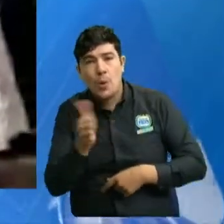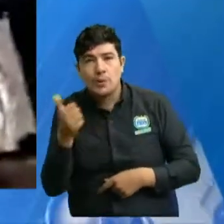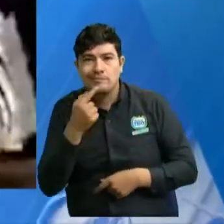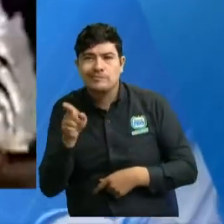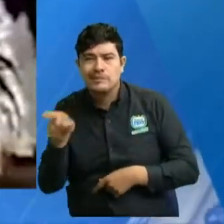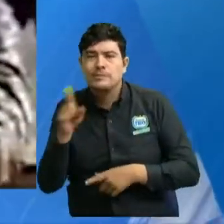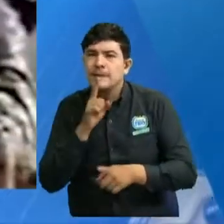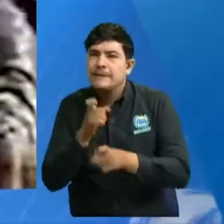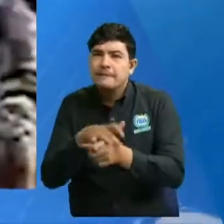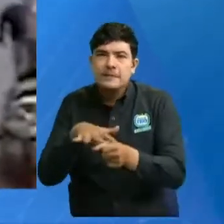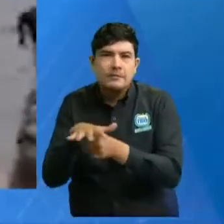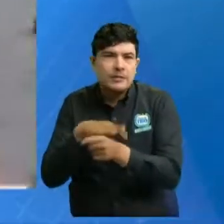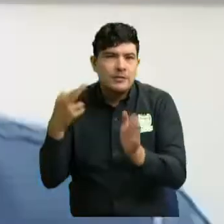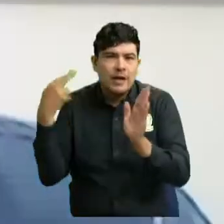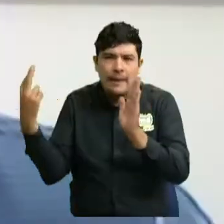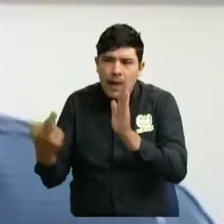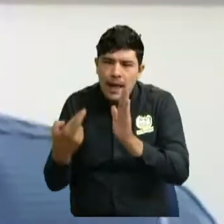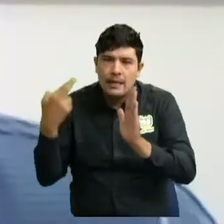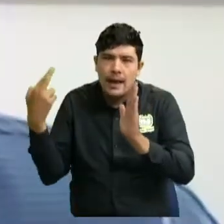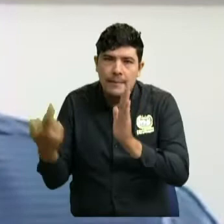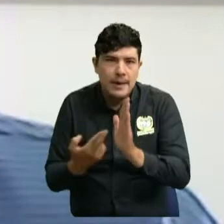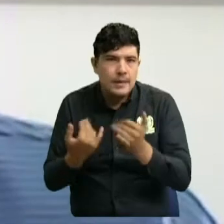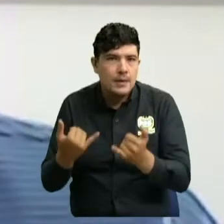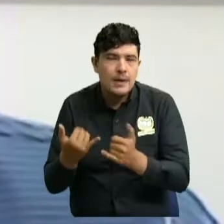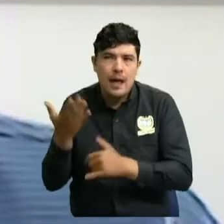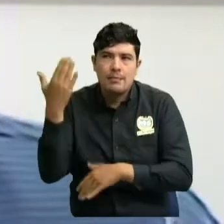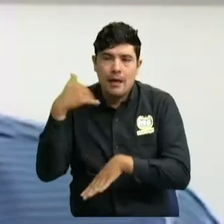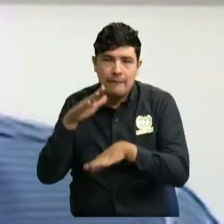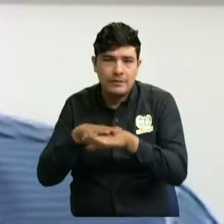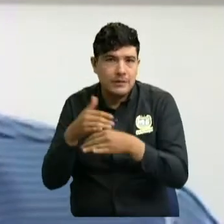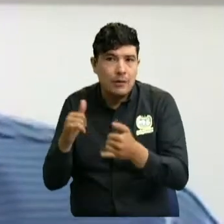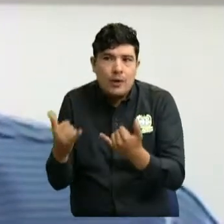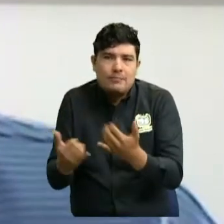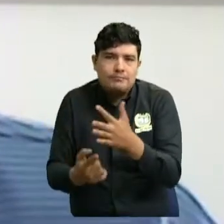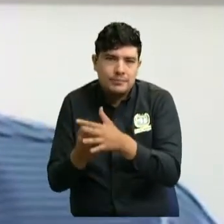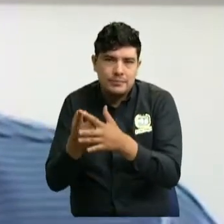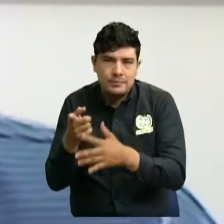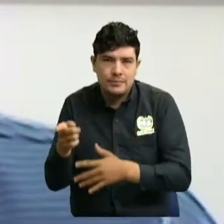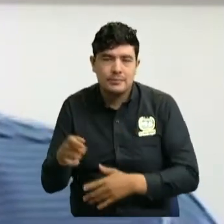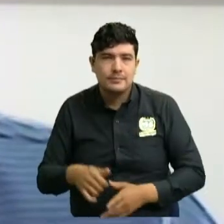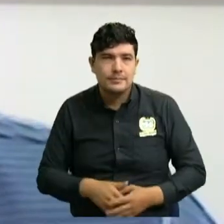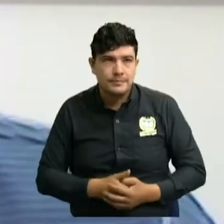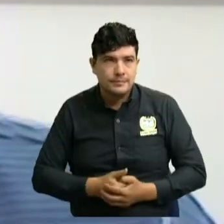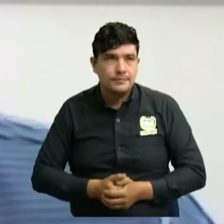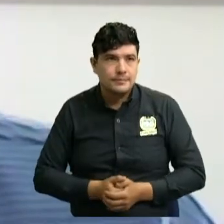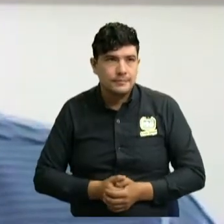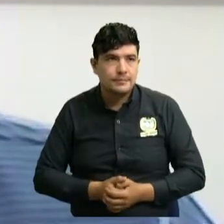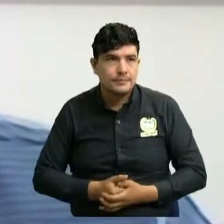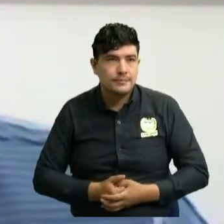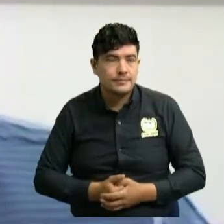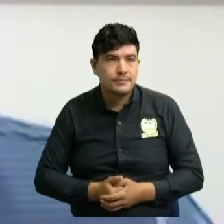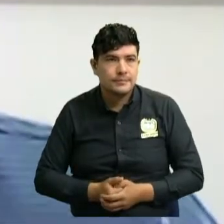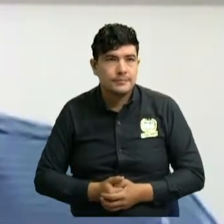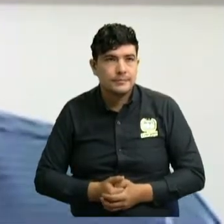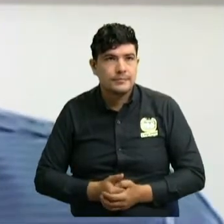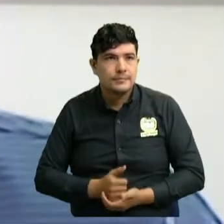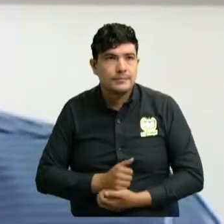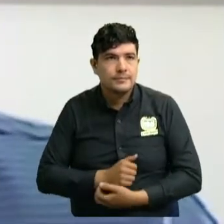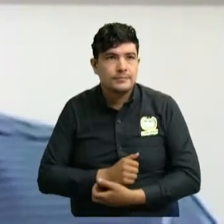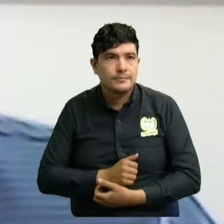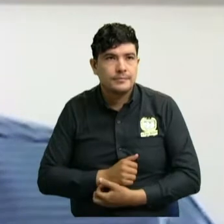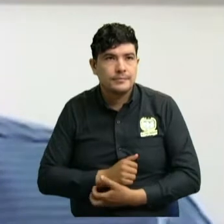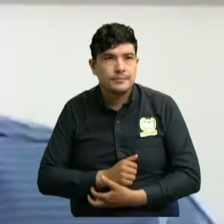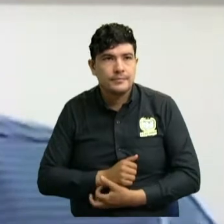crisis ya había sido augurada. Más allá de la institucionalidad que trata de hacer presencia en la región, pues